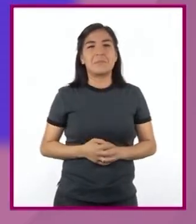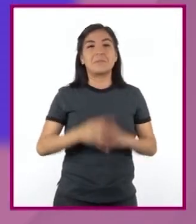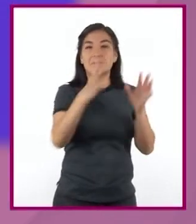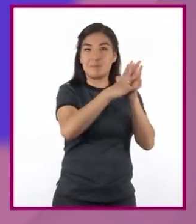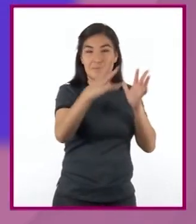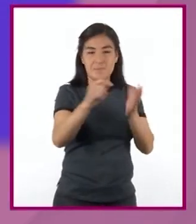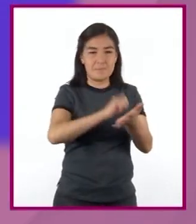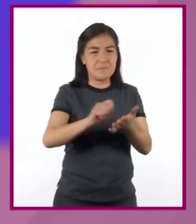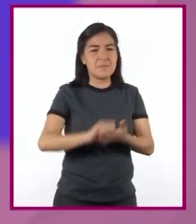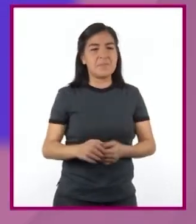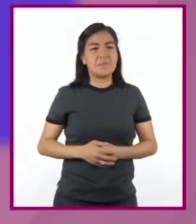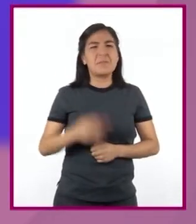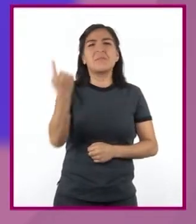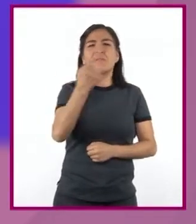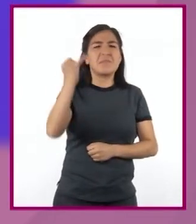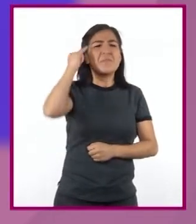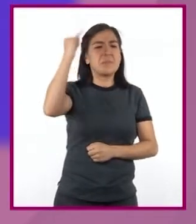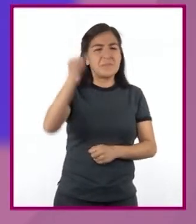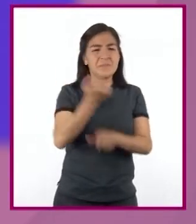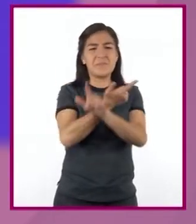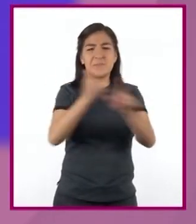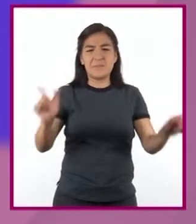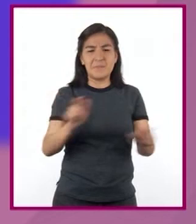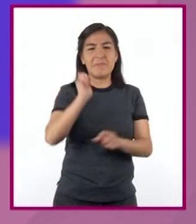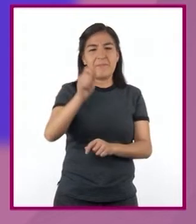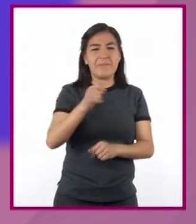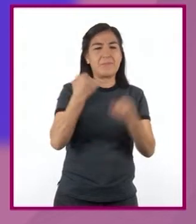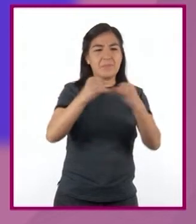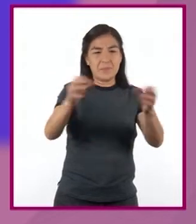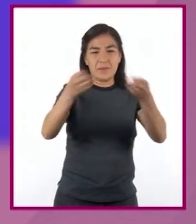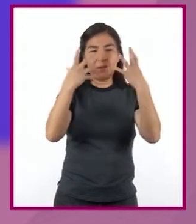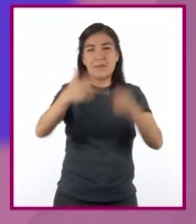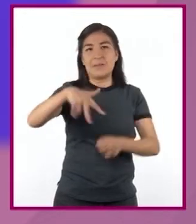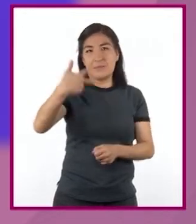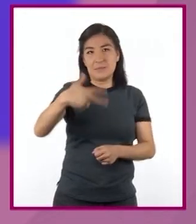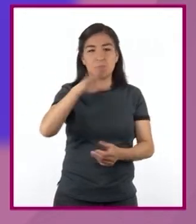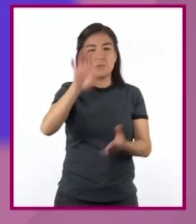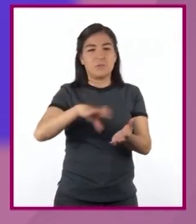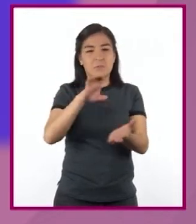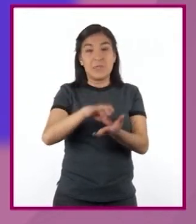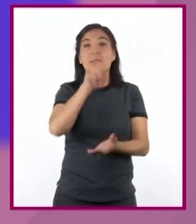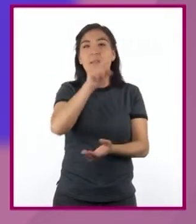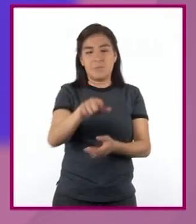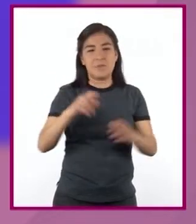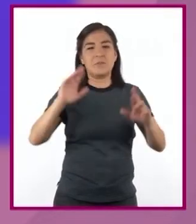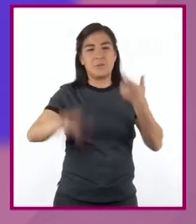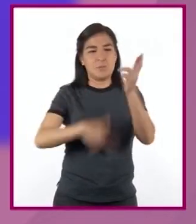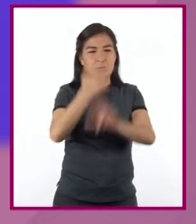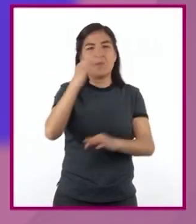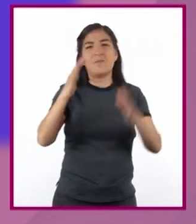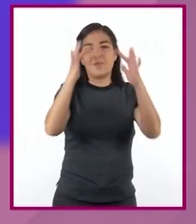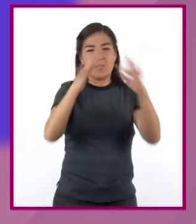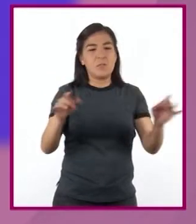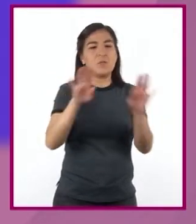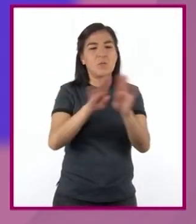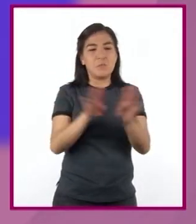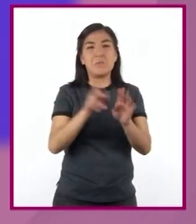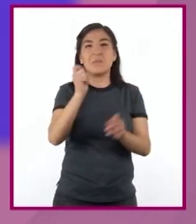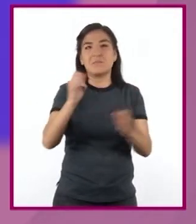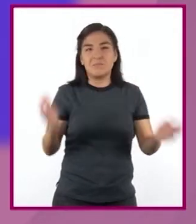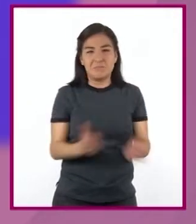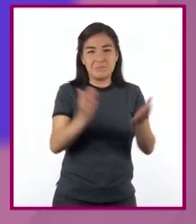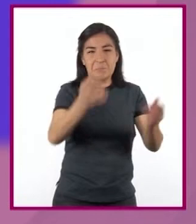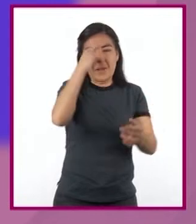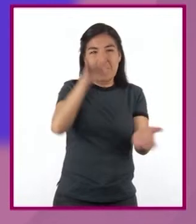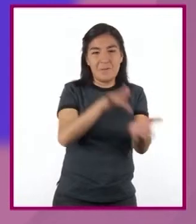ideas liberales de la independencia de las 13 colonias y de la Revolución Francesa influyeron en los movimientos de